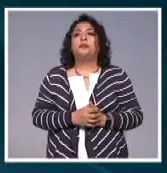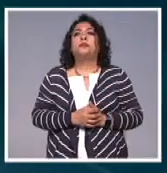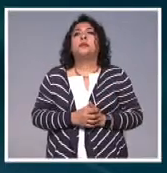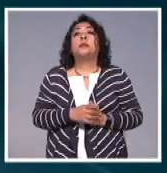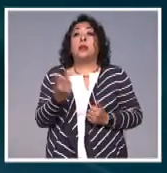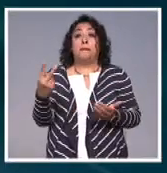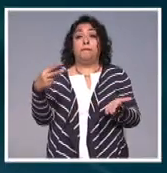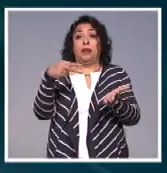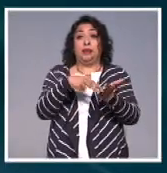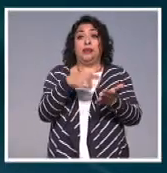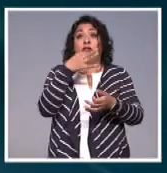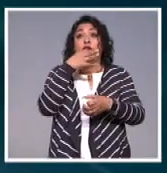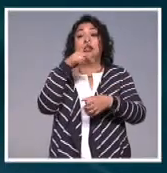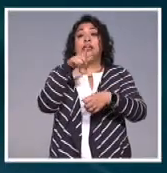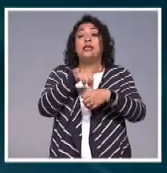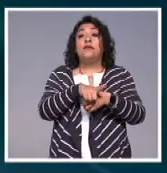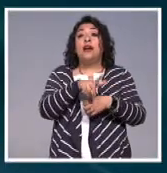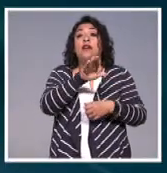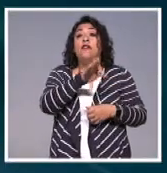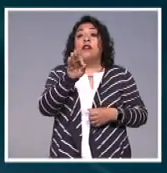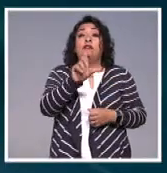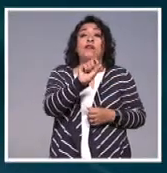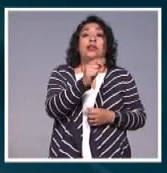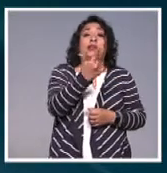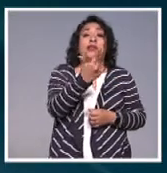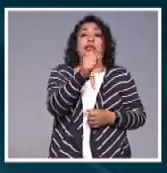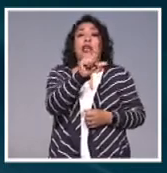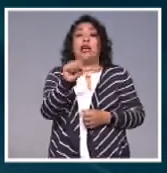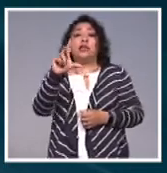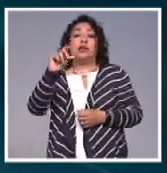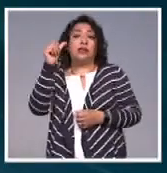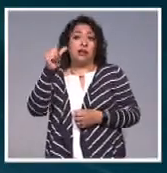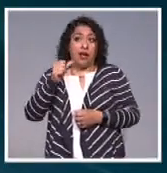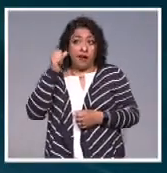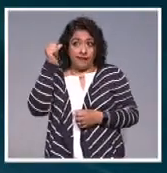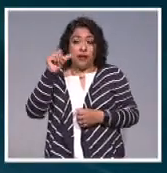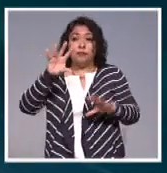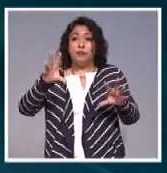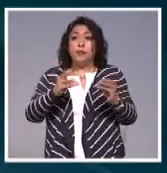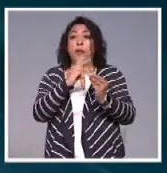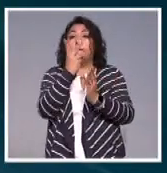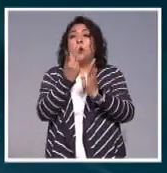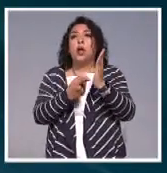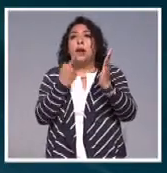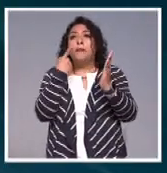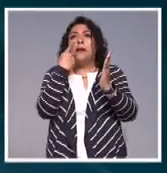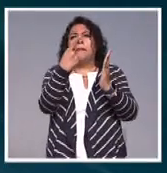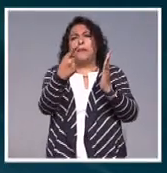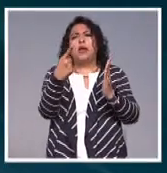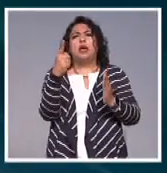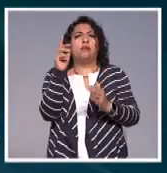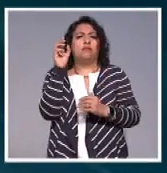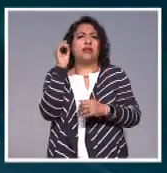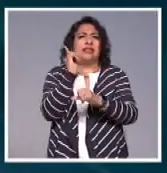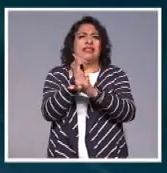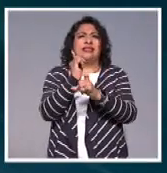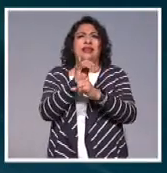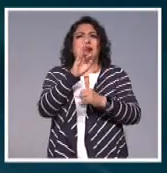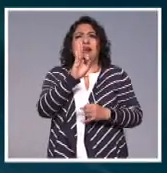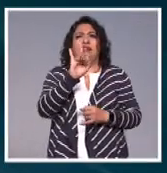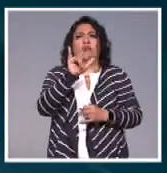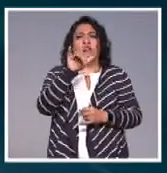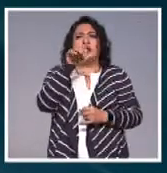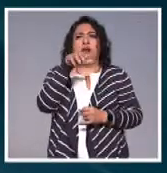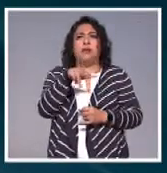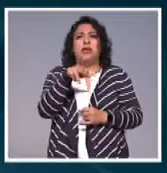De manera presencial, el festival se realizará del 27 al 30 de abril. Además, parte de su programación se podrá ver de manera virtual en Filmin